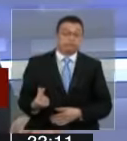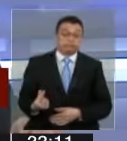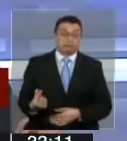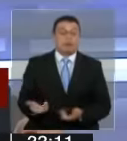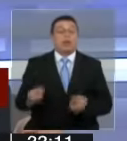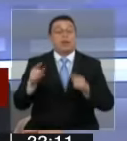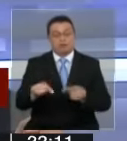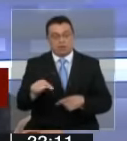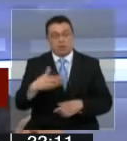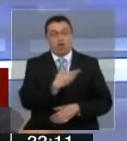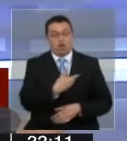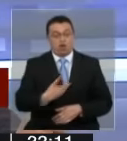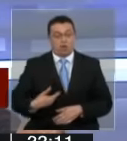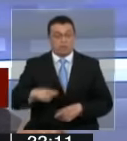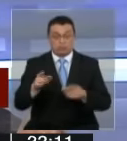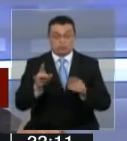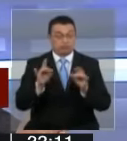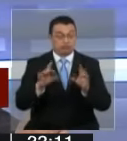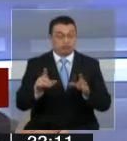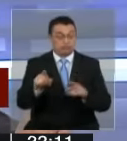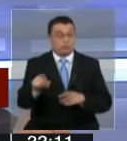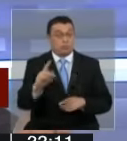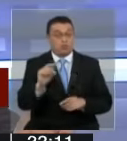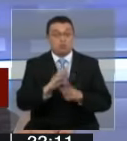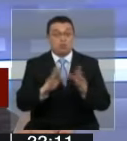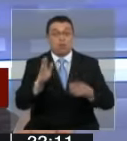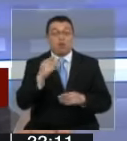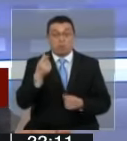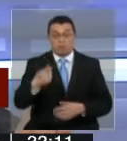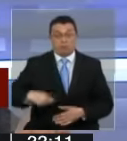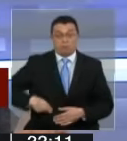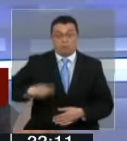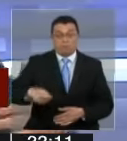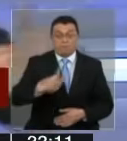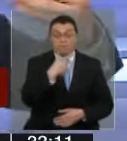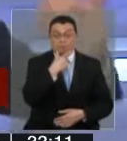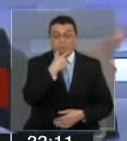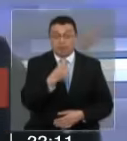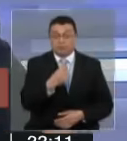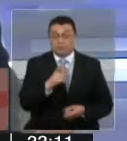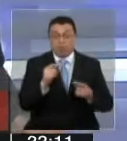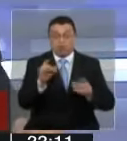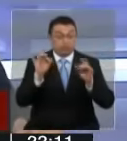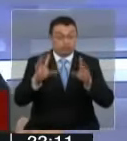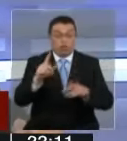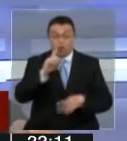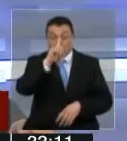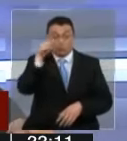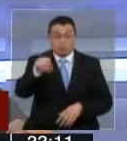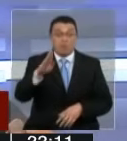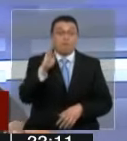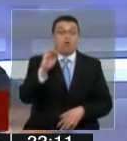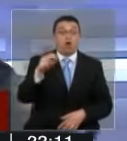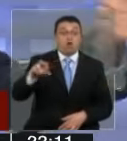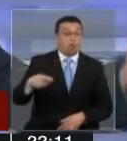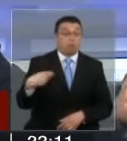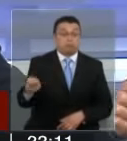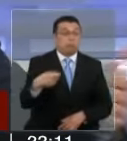gobierno no se distingue precisamente por ser de billetera fácil, o sea, más bien, se distingue por ser de billetera fácil cuando ha tenido